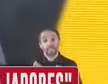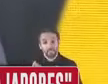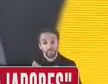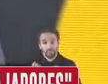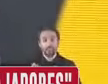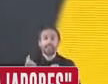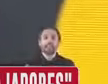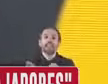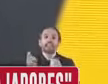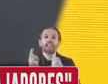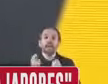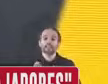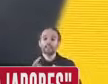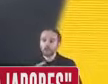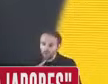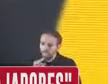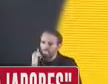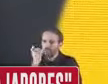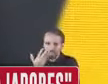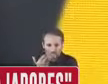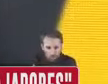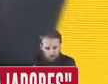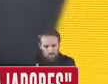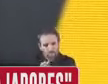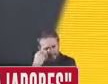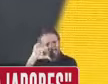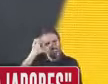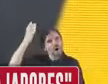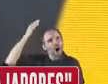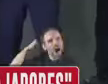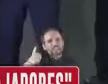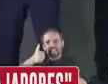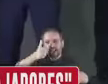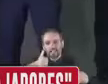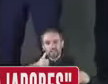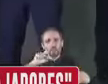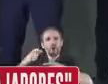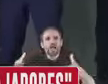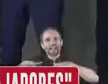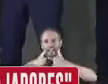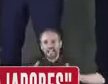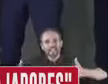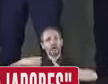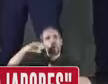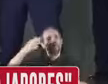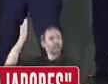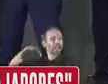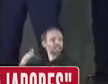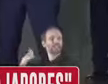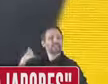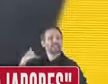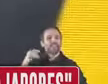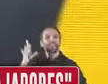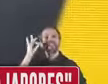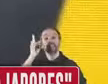en la necesidad de lo que plantee tal vez recuerdan cuando estuvimos en el estadio un icono este último sino a que allá por diciembre de